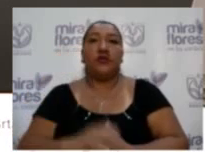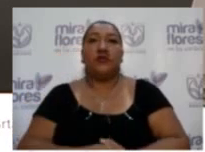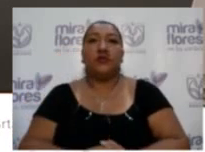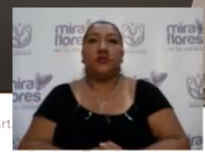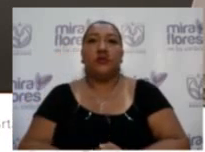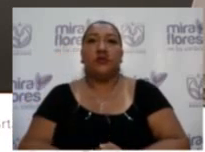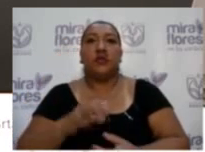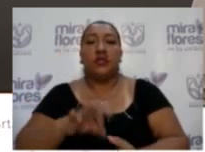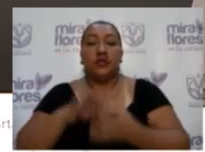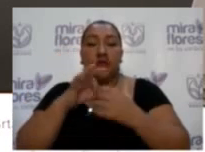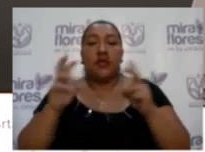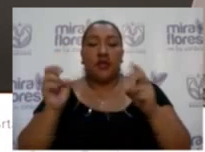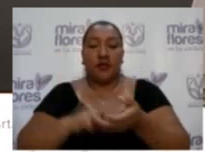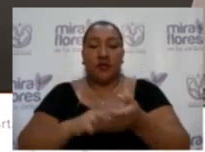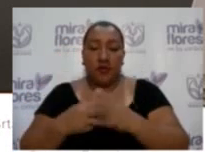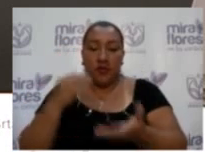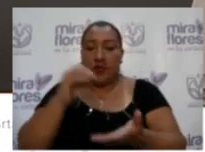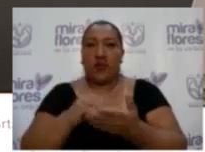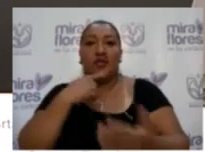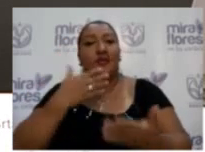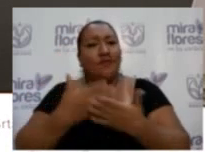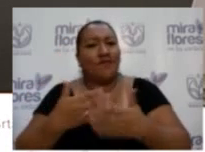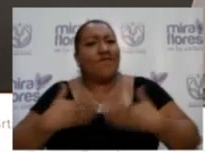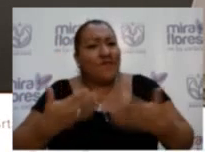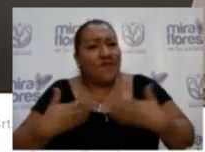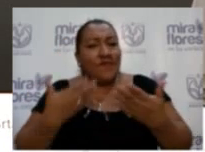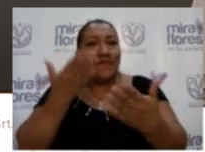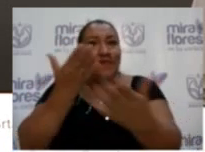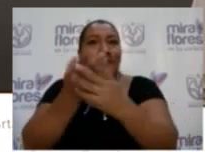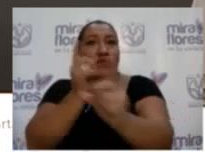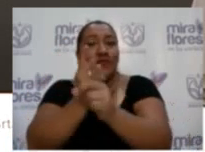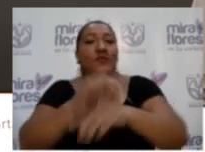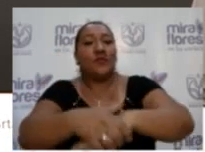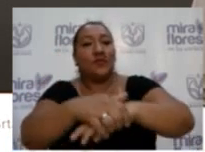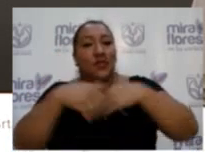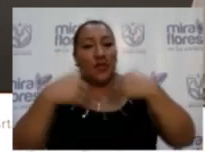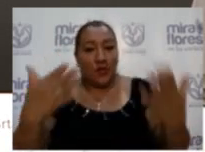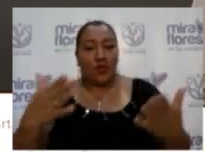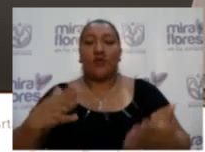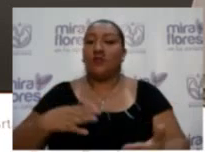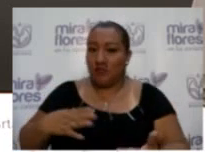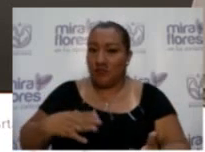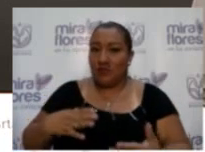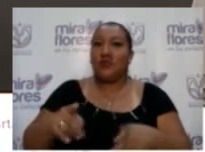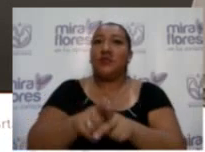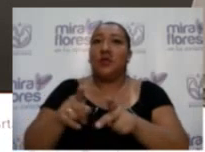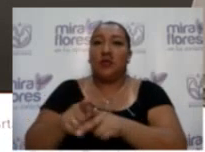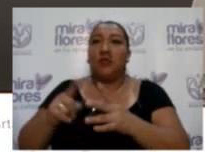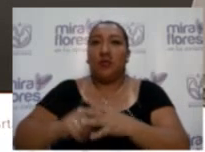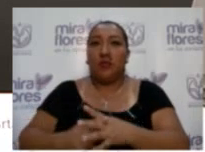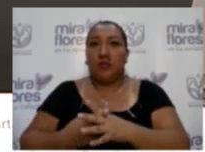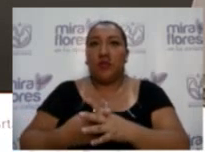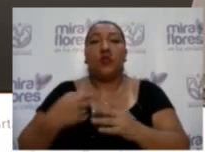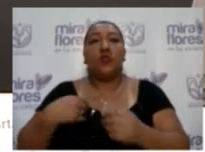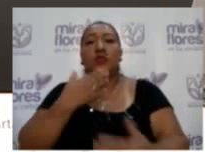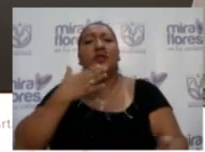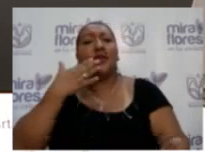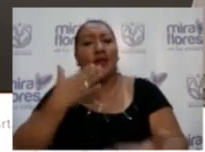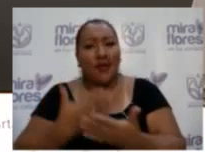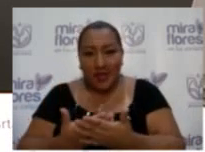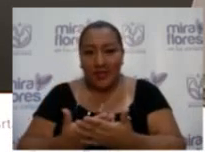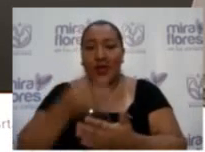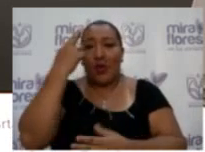De nuestra especial consideración, es grato dirigirnos a usted para saludarle cordialmente y al mismo tiempo expresarle nuestro sincero